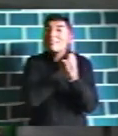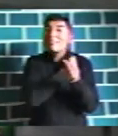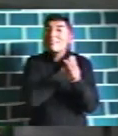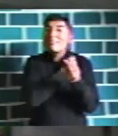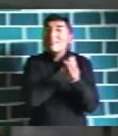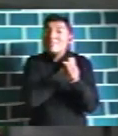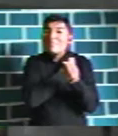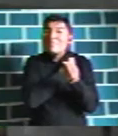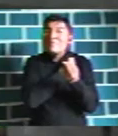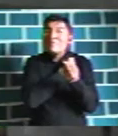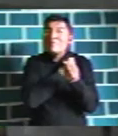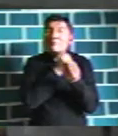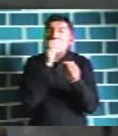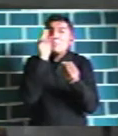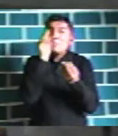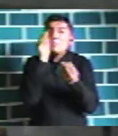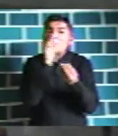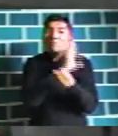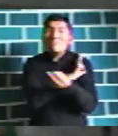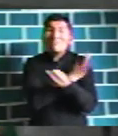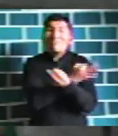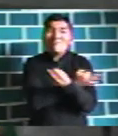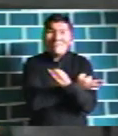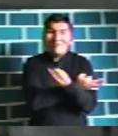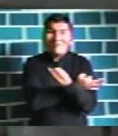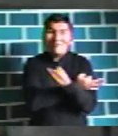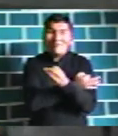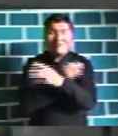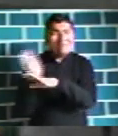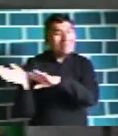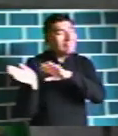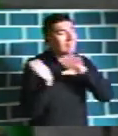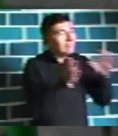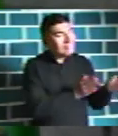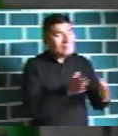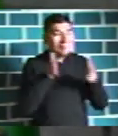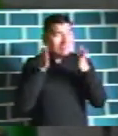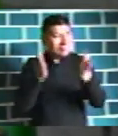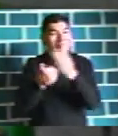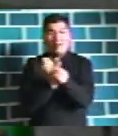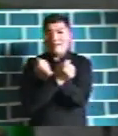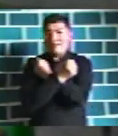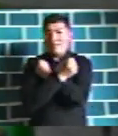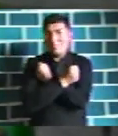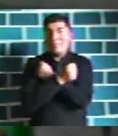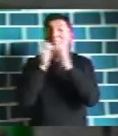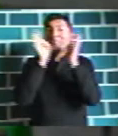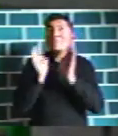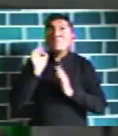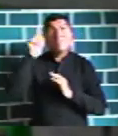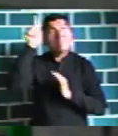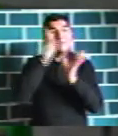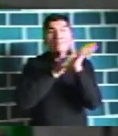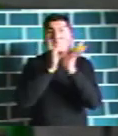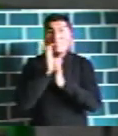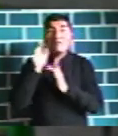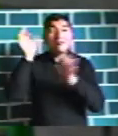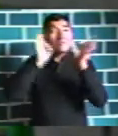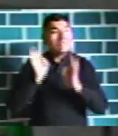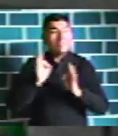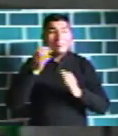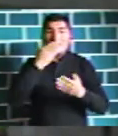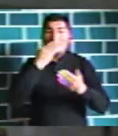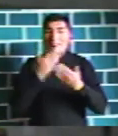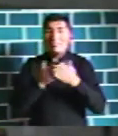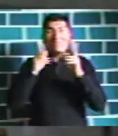amorcito de media fuerza seamos radicales en el amor al estilo de jesús al estilo